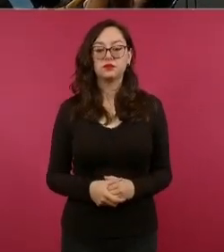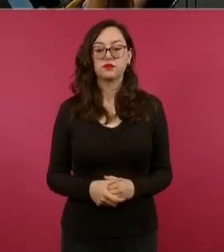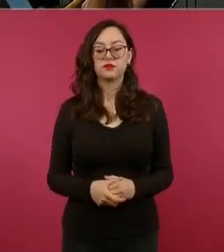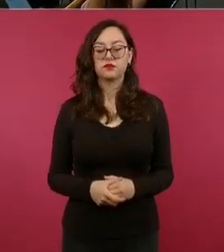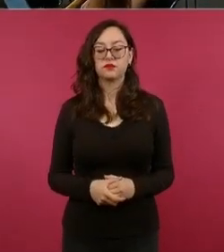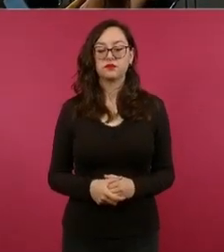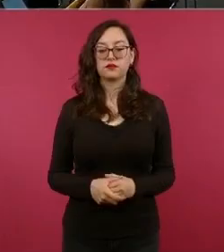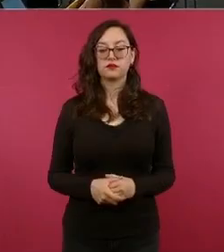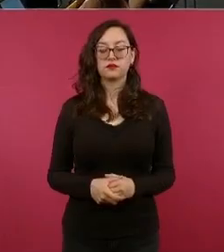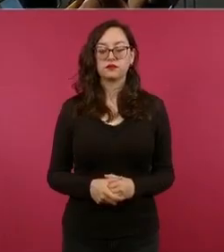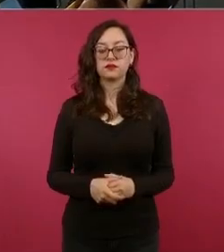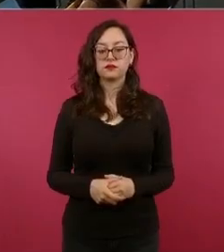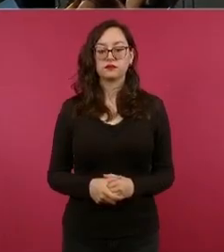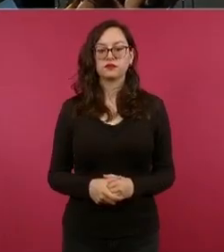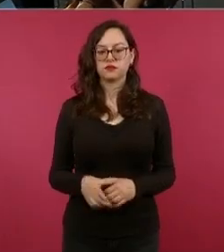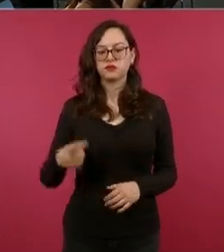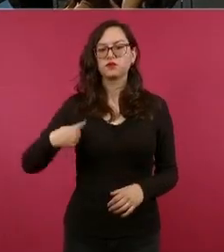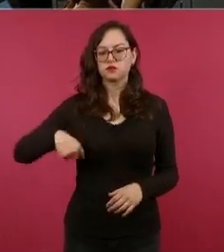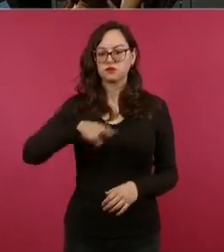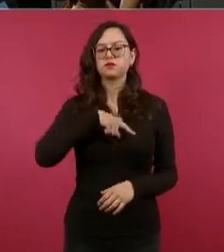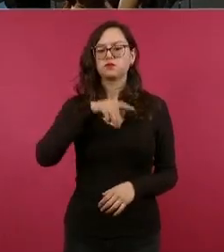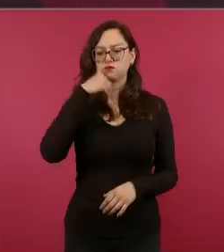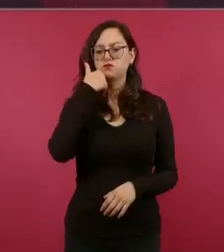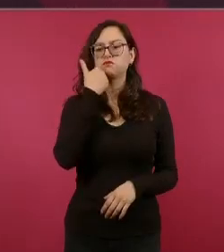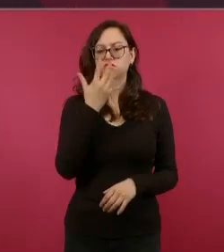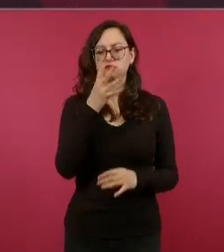Para cumplir